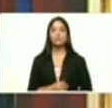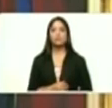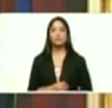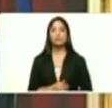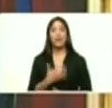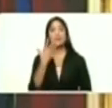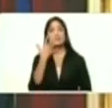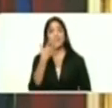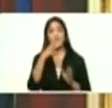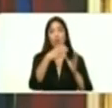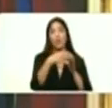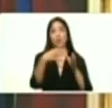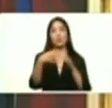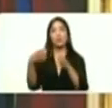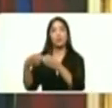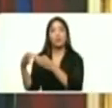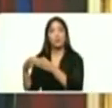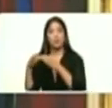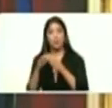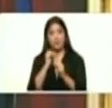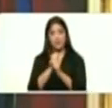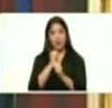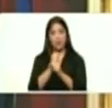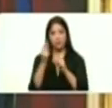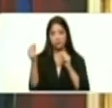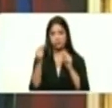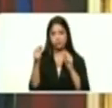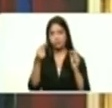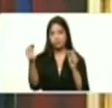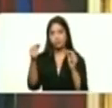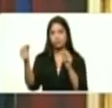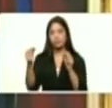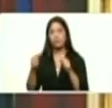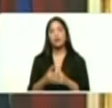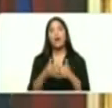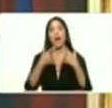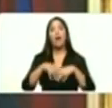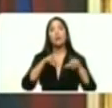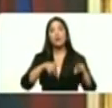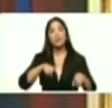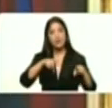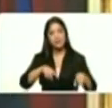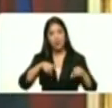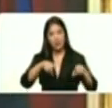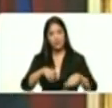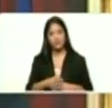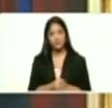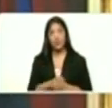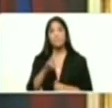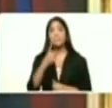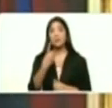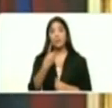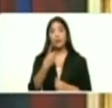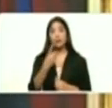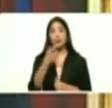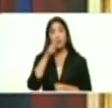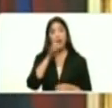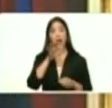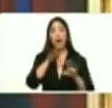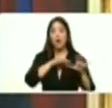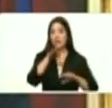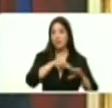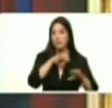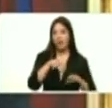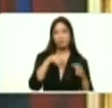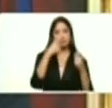mesas de trabajo el motor agroalimentario, primero producción animal, bueno, todo